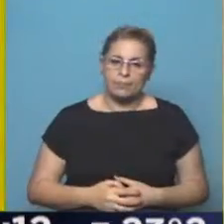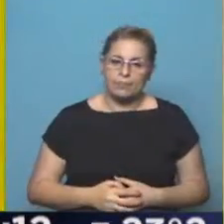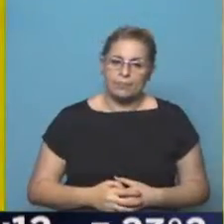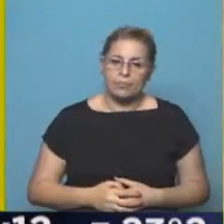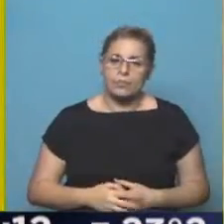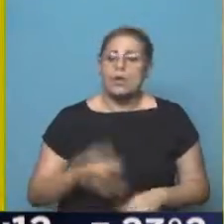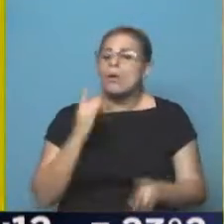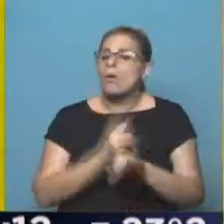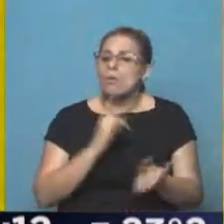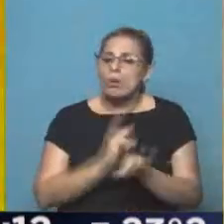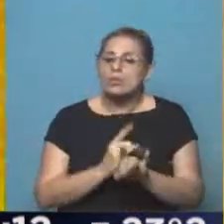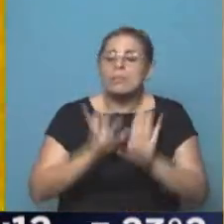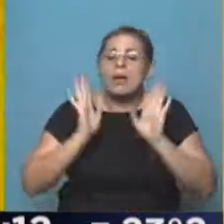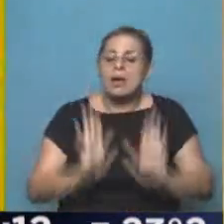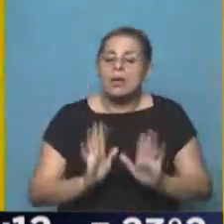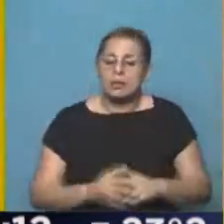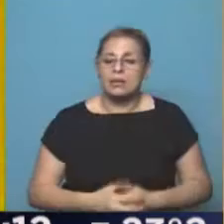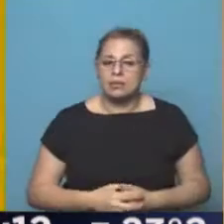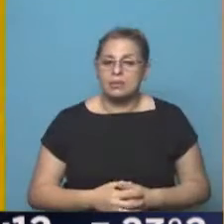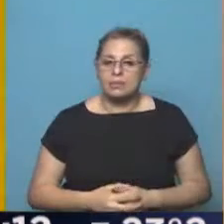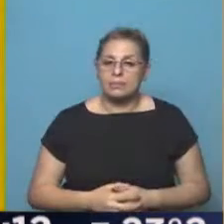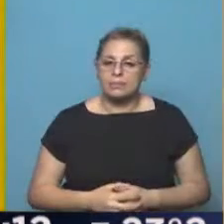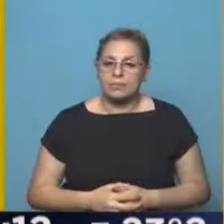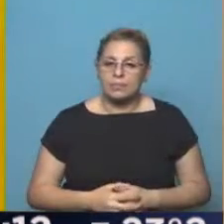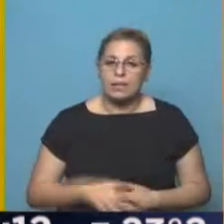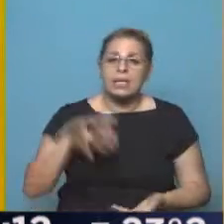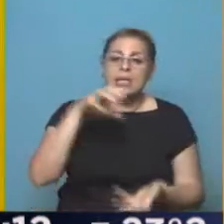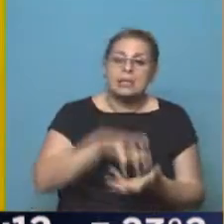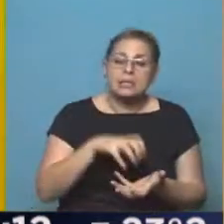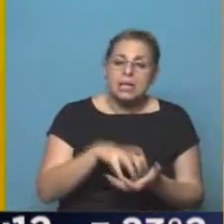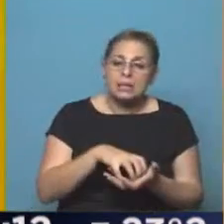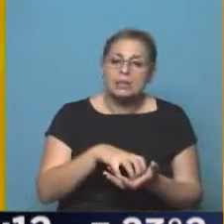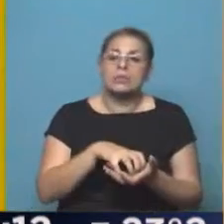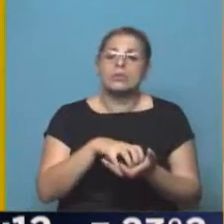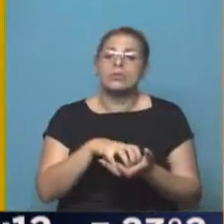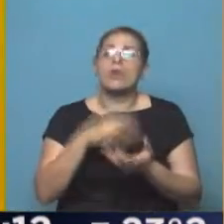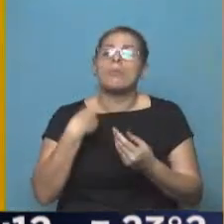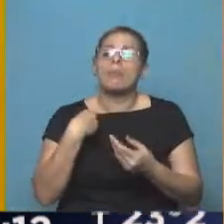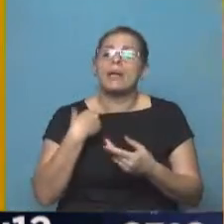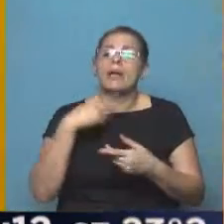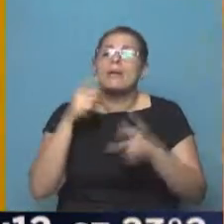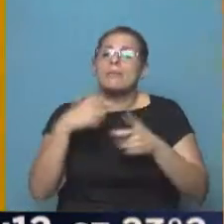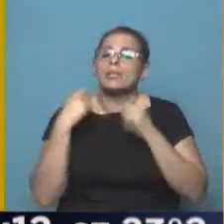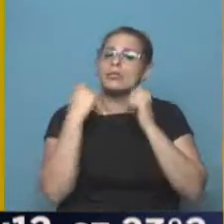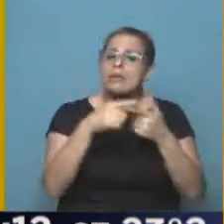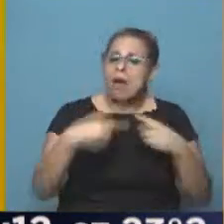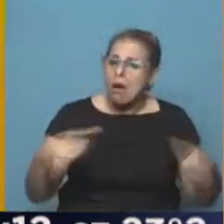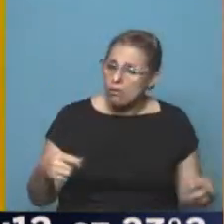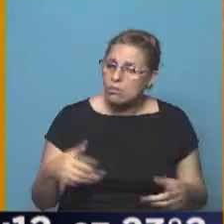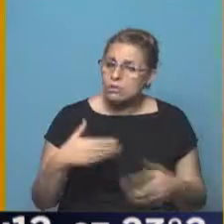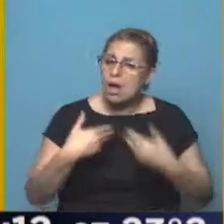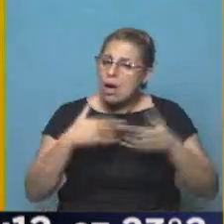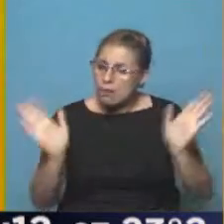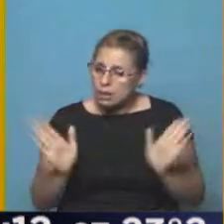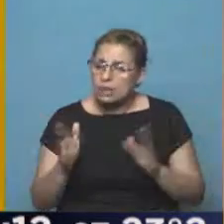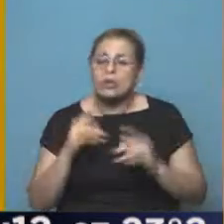Y como siempre ocurre en estos casos, se abren los centros de recepción de donaciones. Visitamos uno aquí en